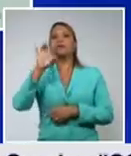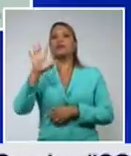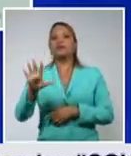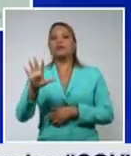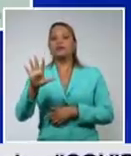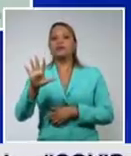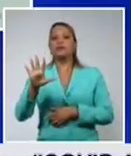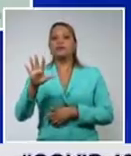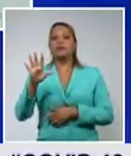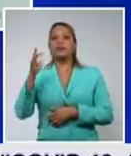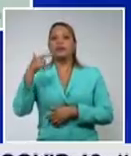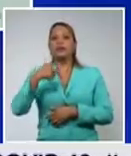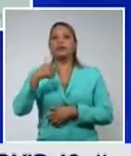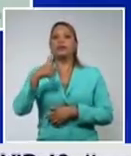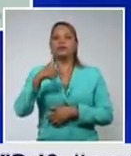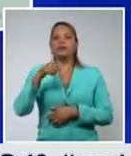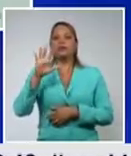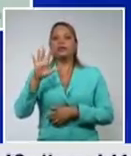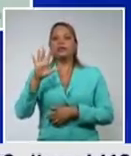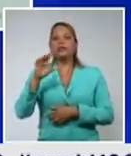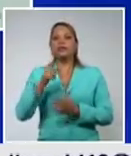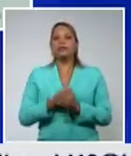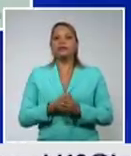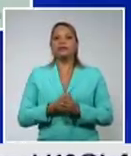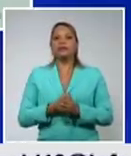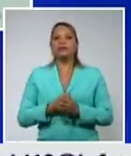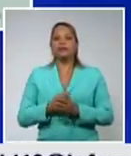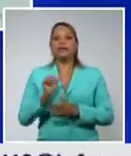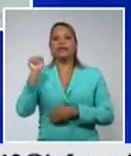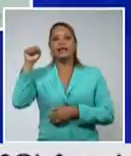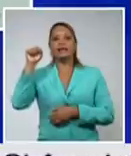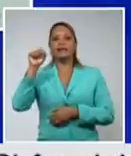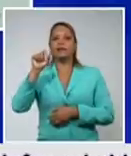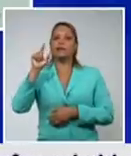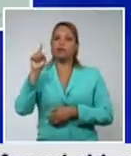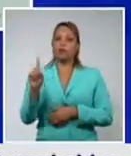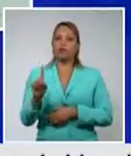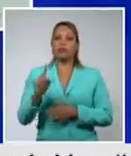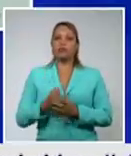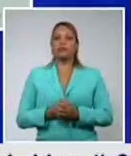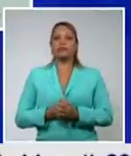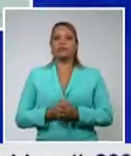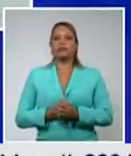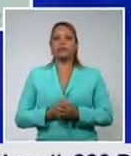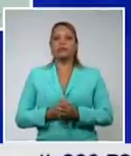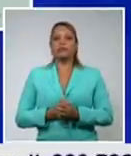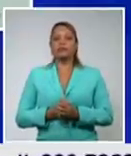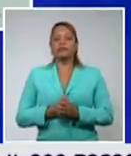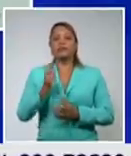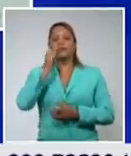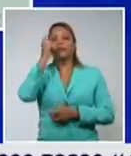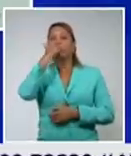La Sierpe 1 caso autóctono ayer. Ciego de Ávila, provincia que